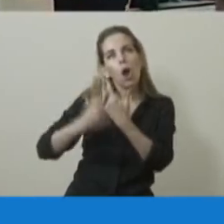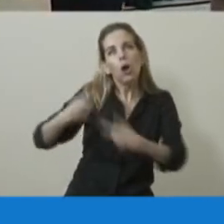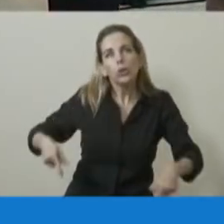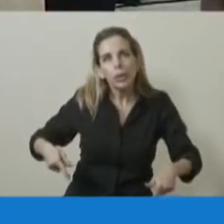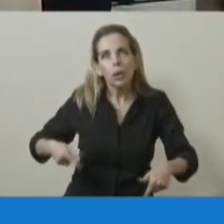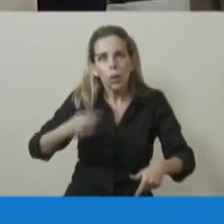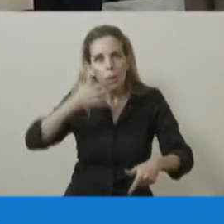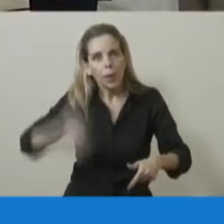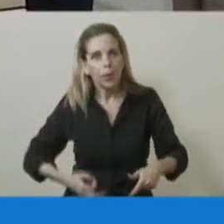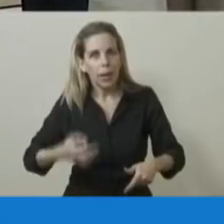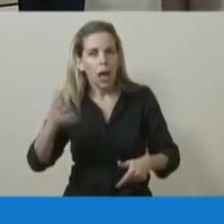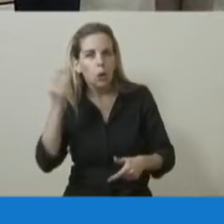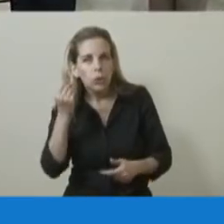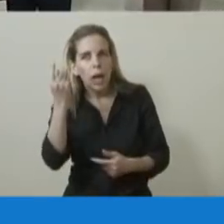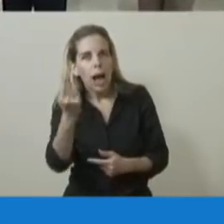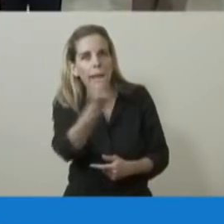me están